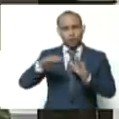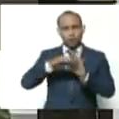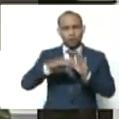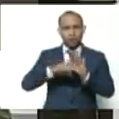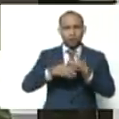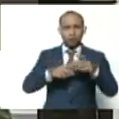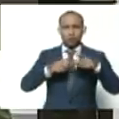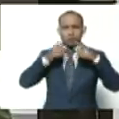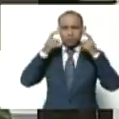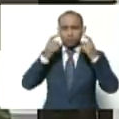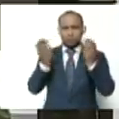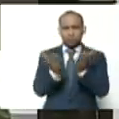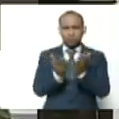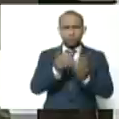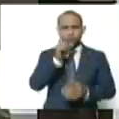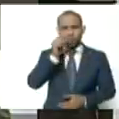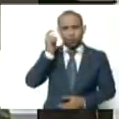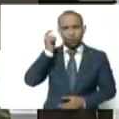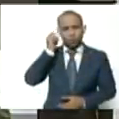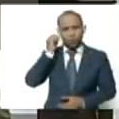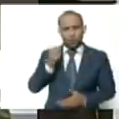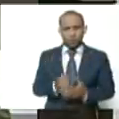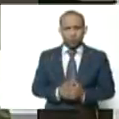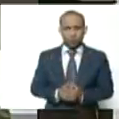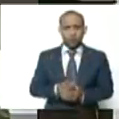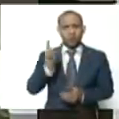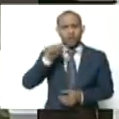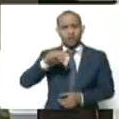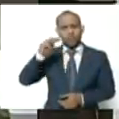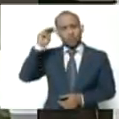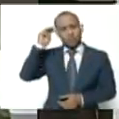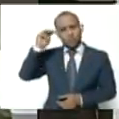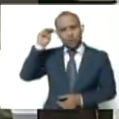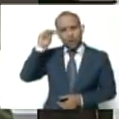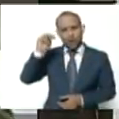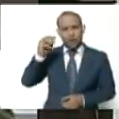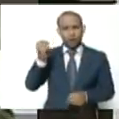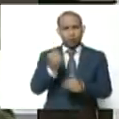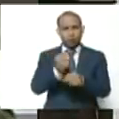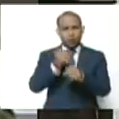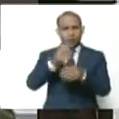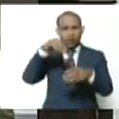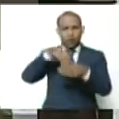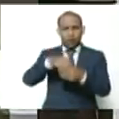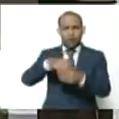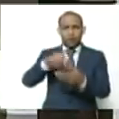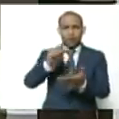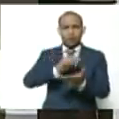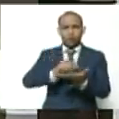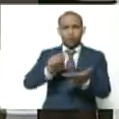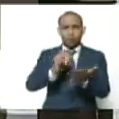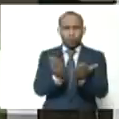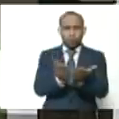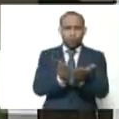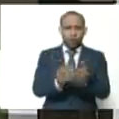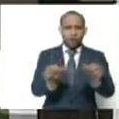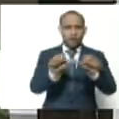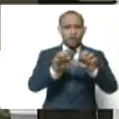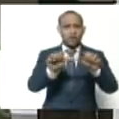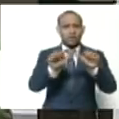estudiantes, las estudiantes y del personal docente y del personal de trabajadores y trabajadoras del